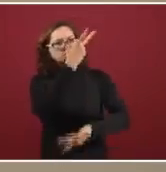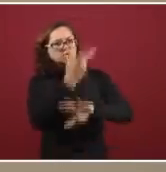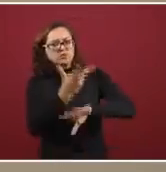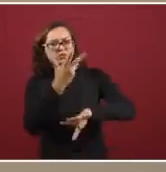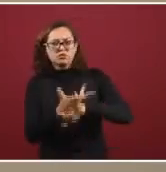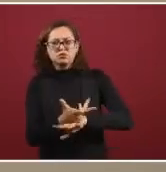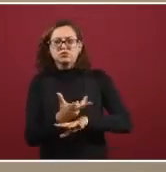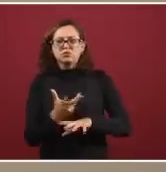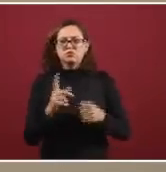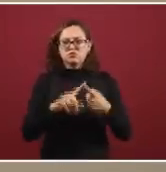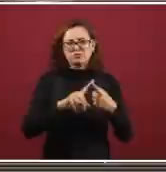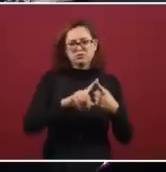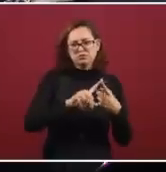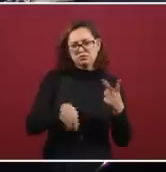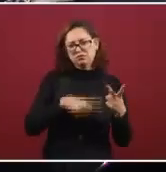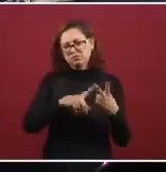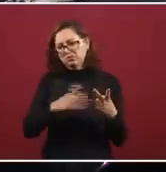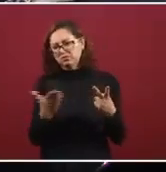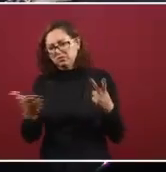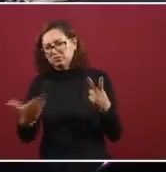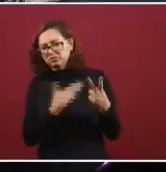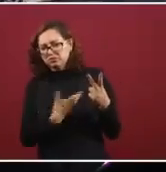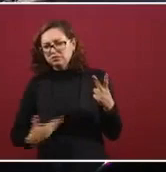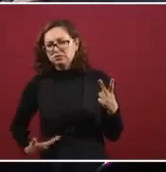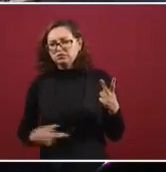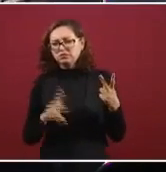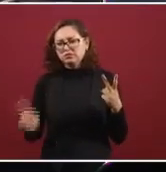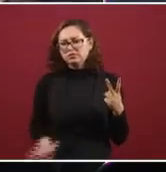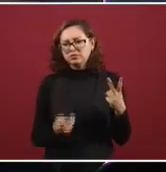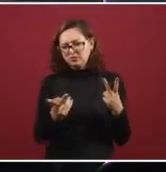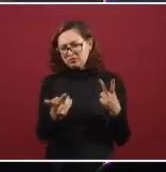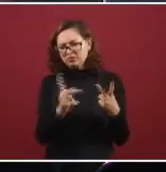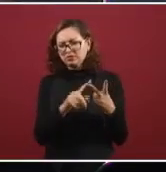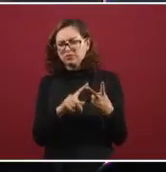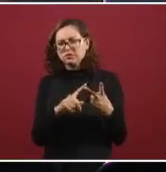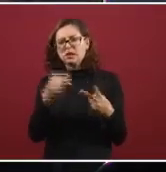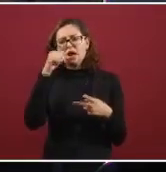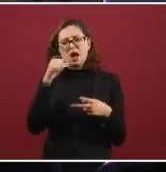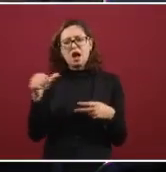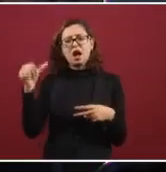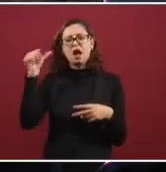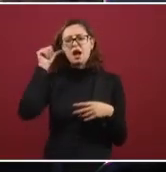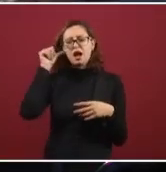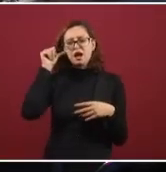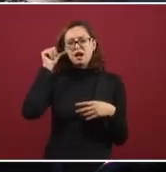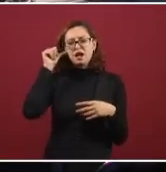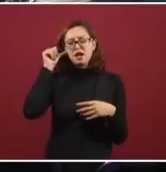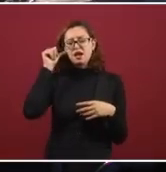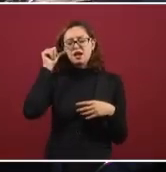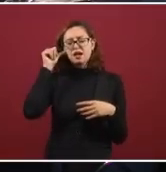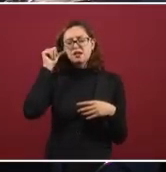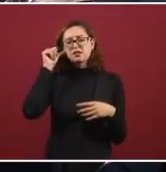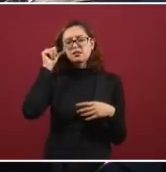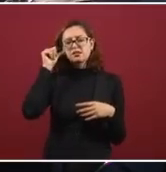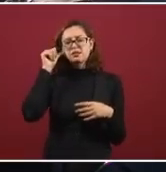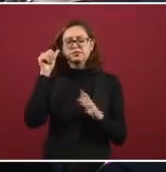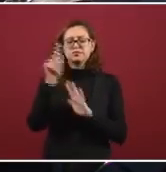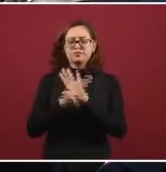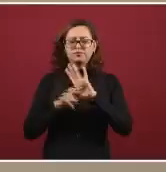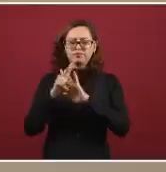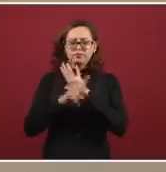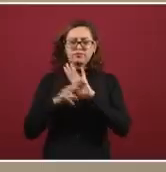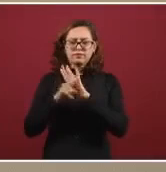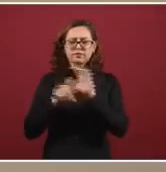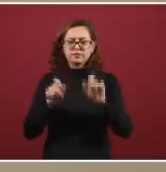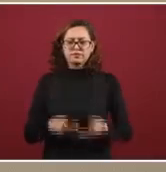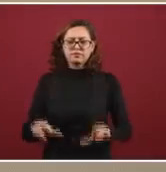para el canciller. Y la otra es pregunta para el señor presidente. Ayer apareció un video en redes